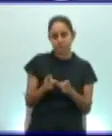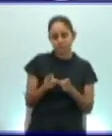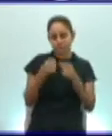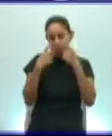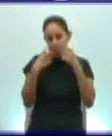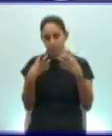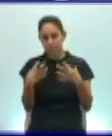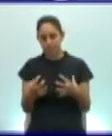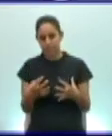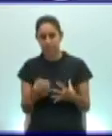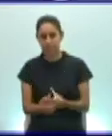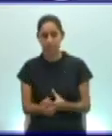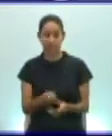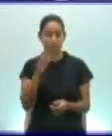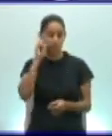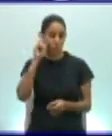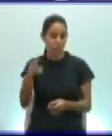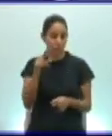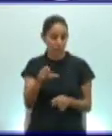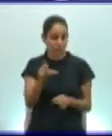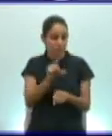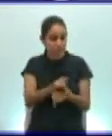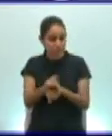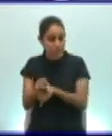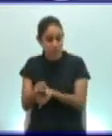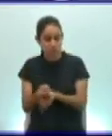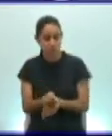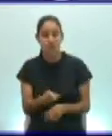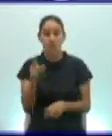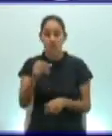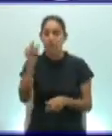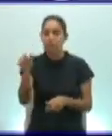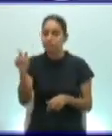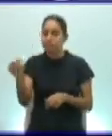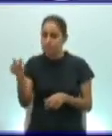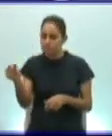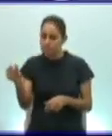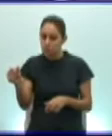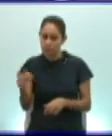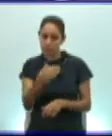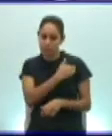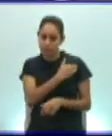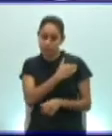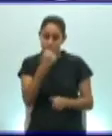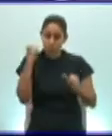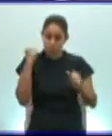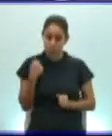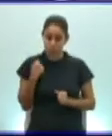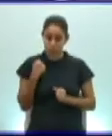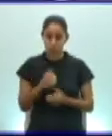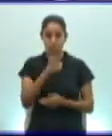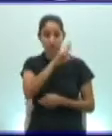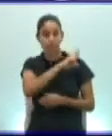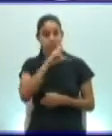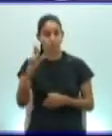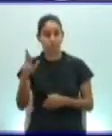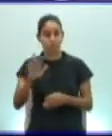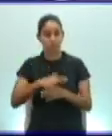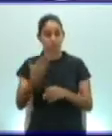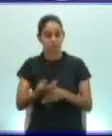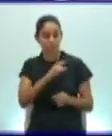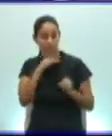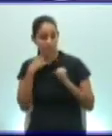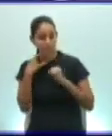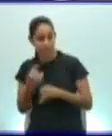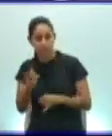hay mártires en esta acción, ahí lo vimos en las imágenes, cómo se produce después el entierro al otro día de las víctimas. Pero yo quisiera al